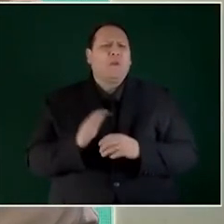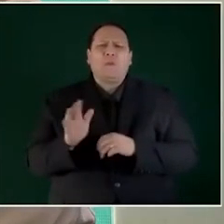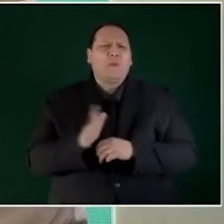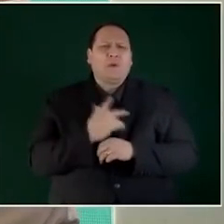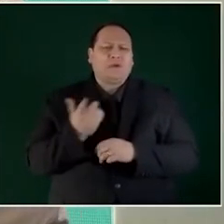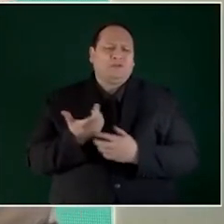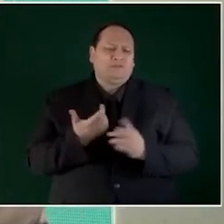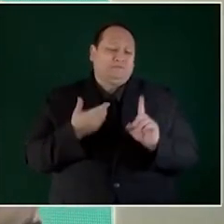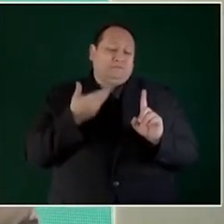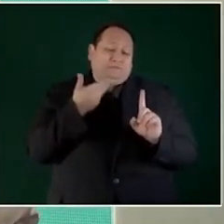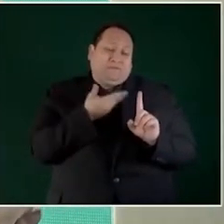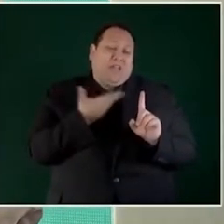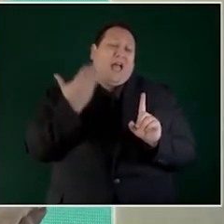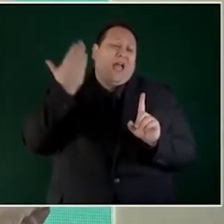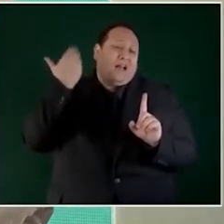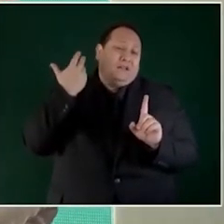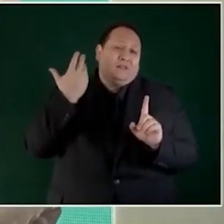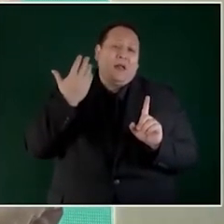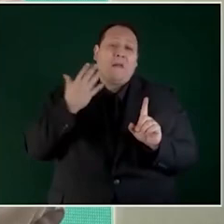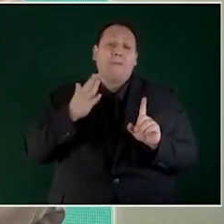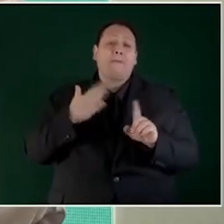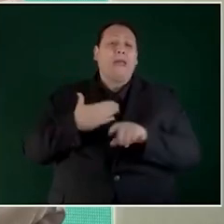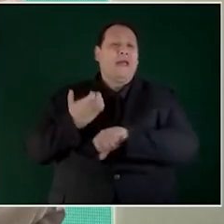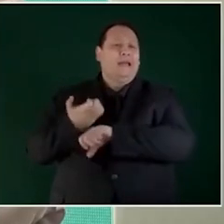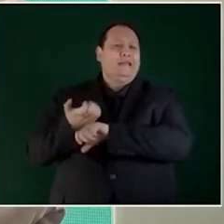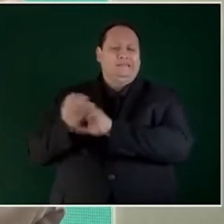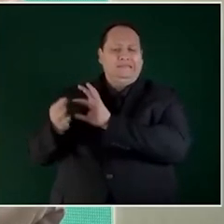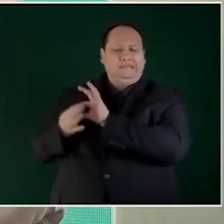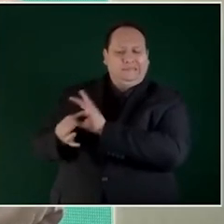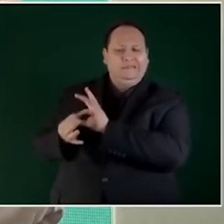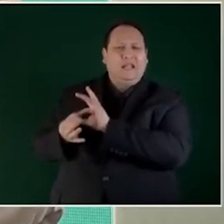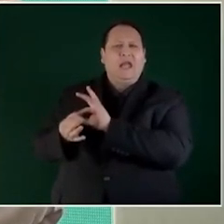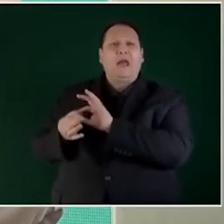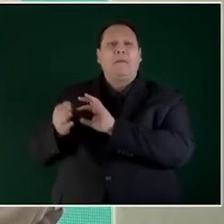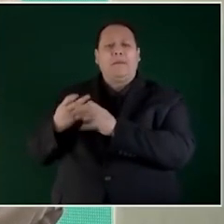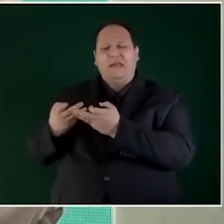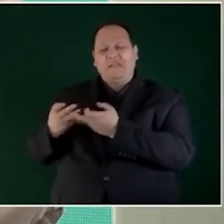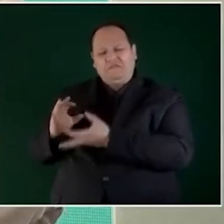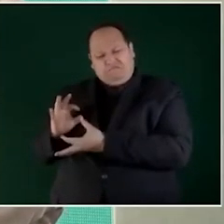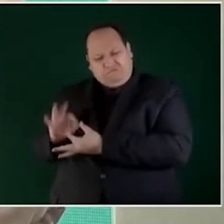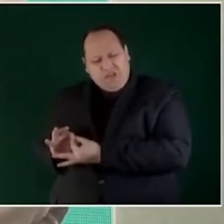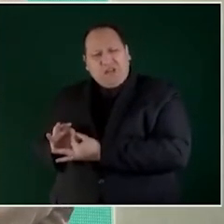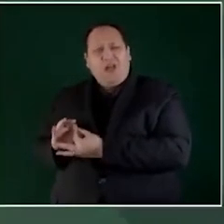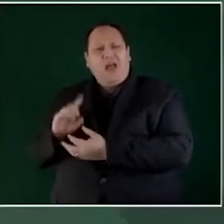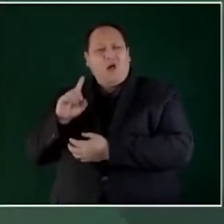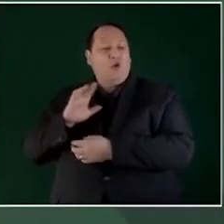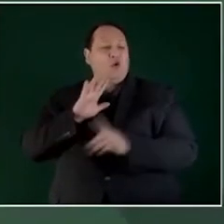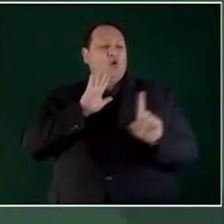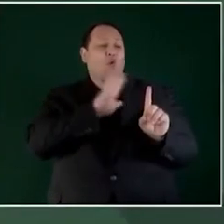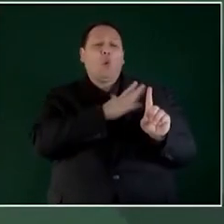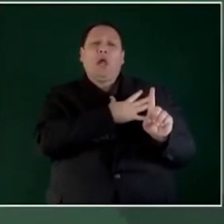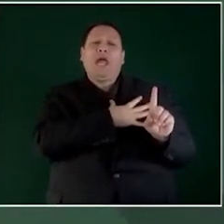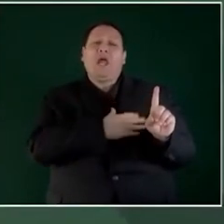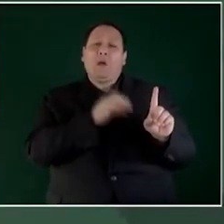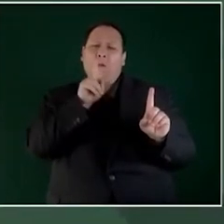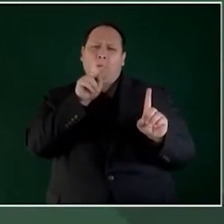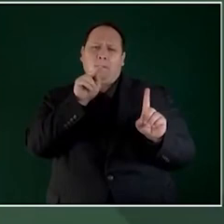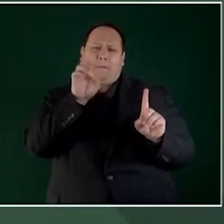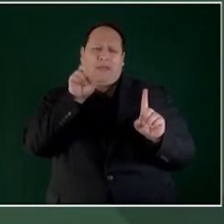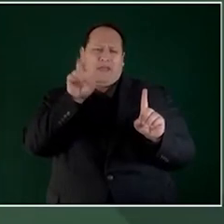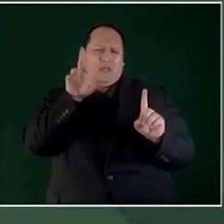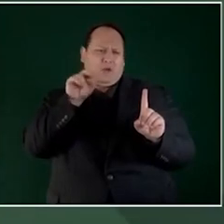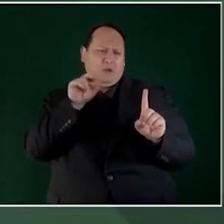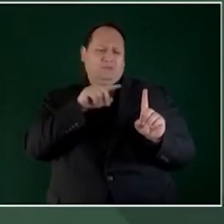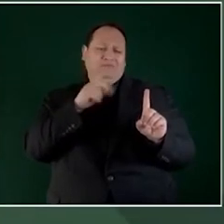tenía que ver con mi estado, con mi tierra, con mi agua. Su hijo Pedro,